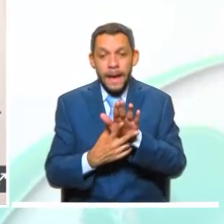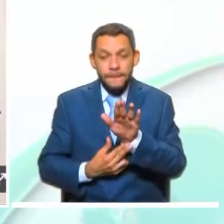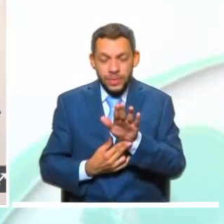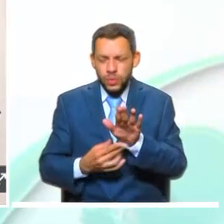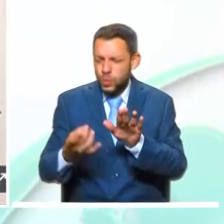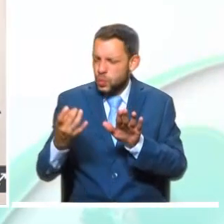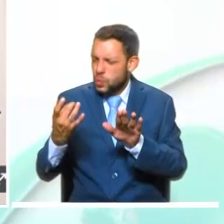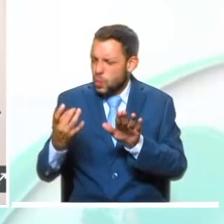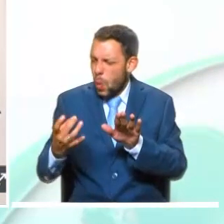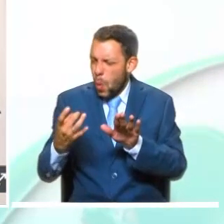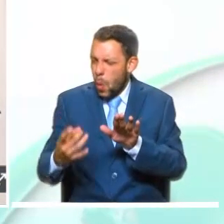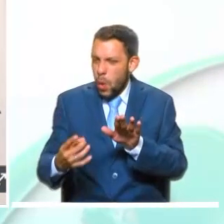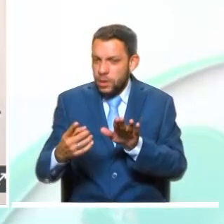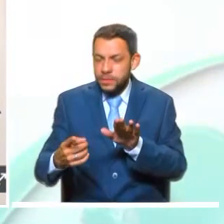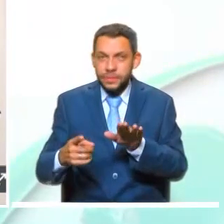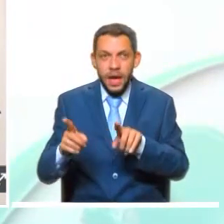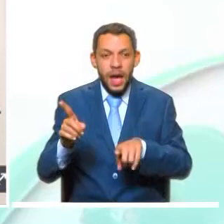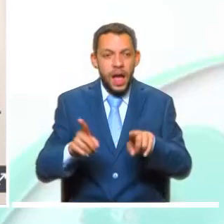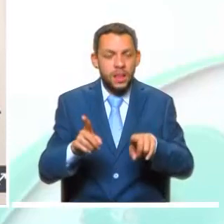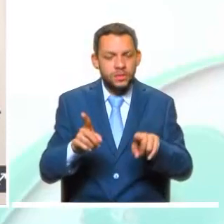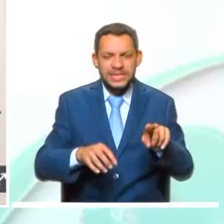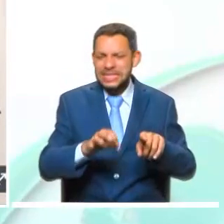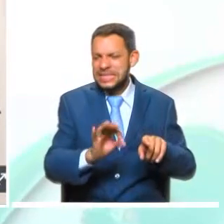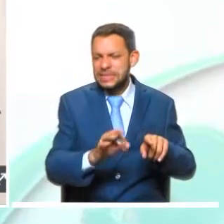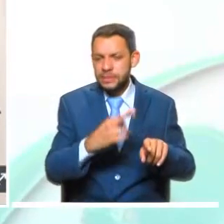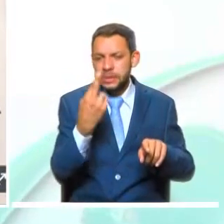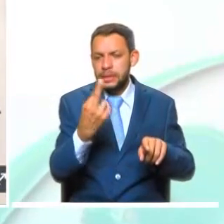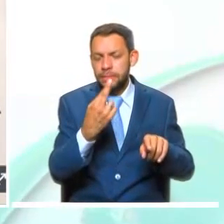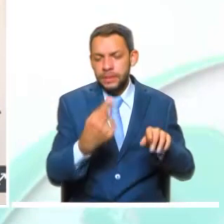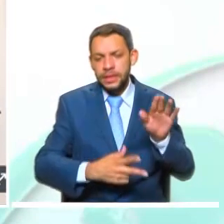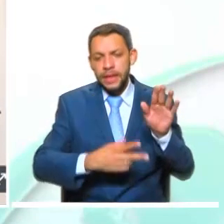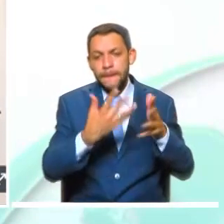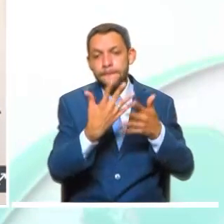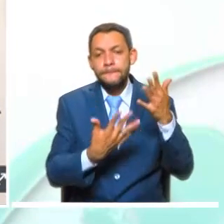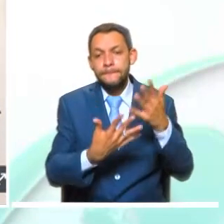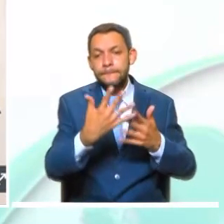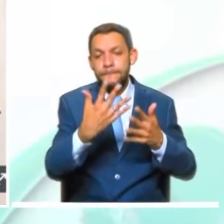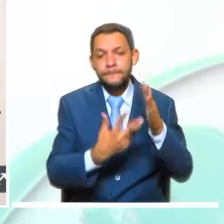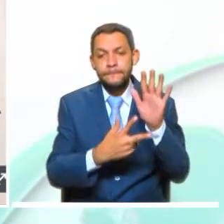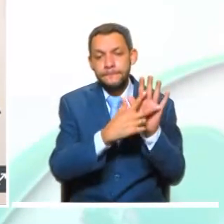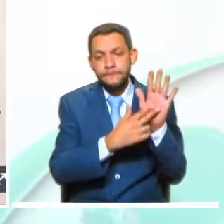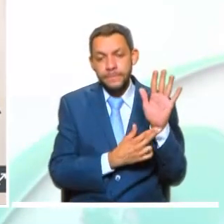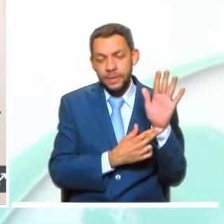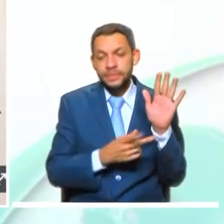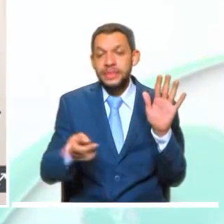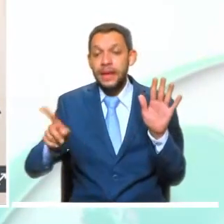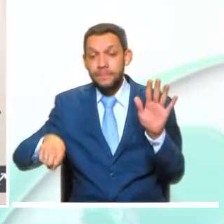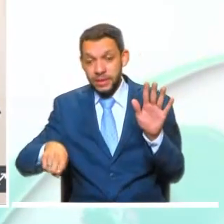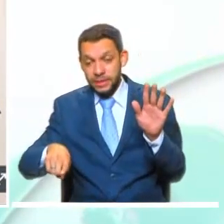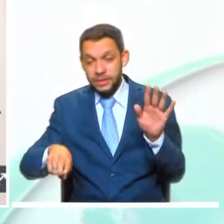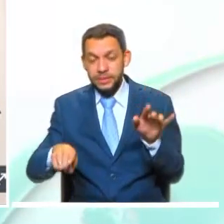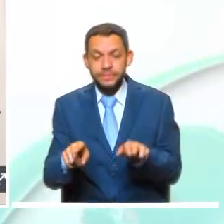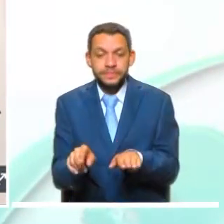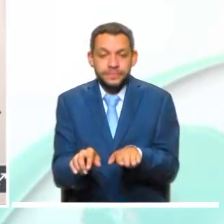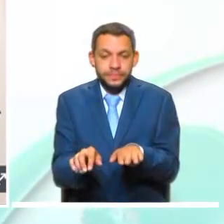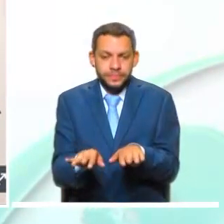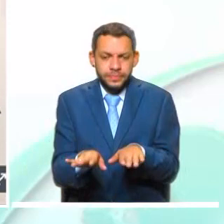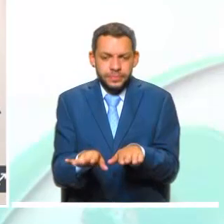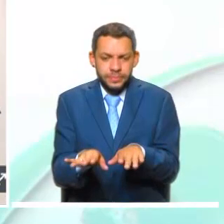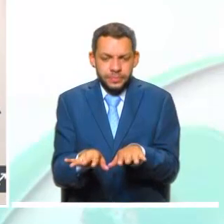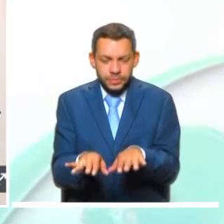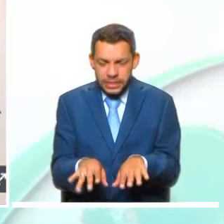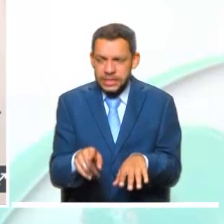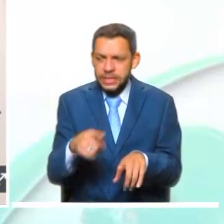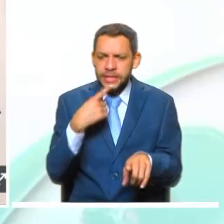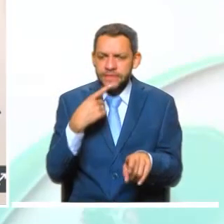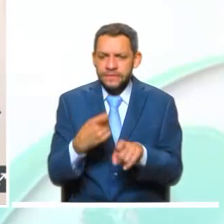casi todo el mundo habla del túnel carpiano túnel carpiano no también existe el túnel mediano y esta va a ser una